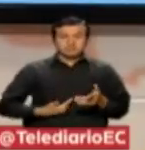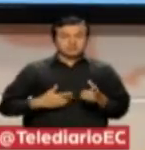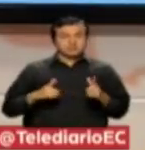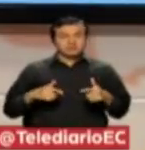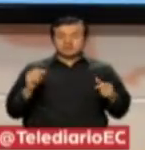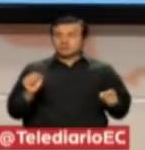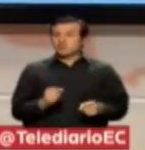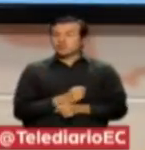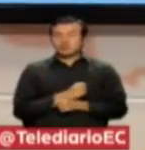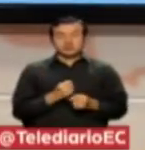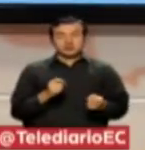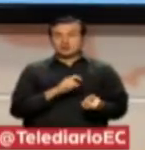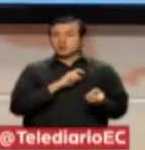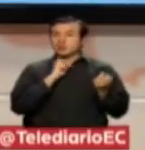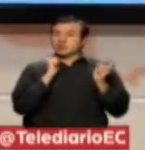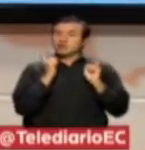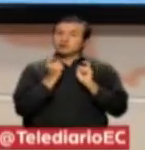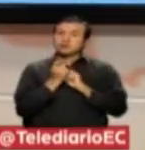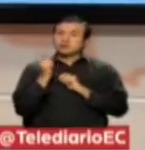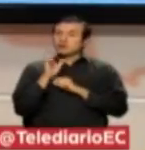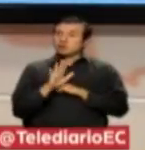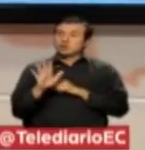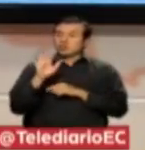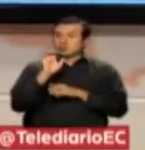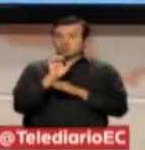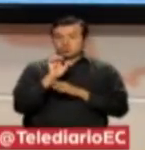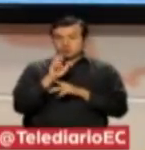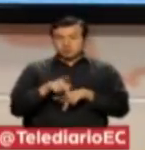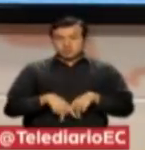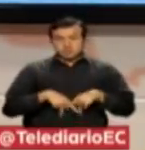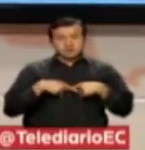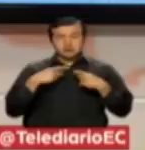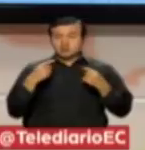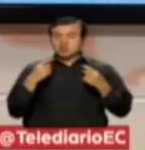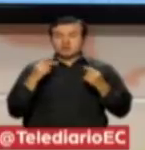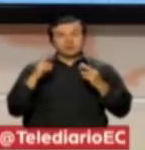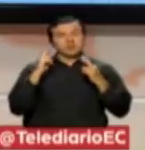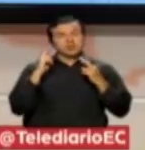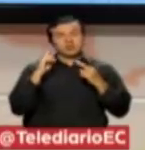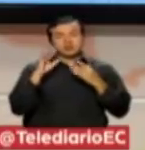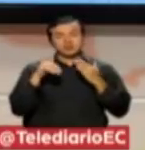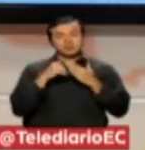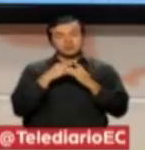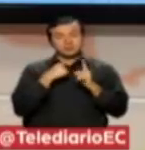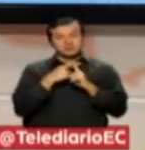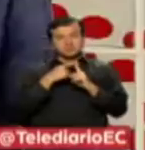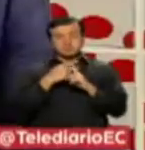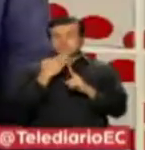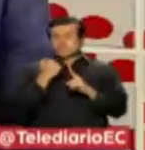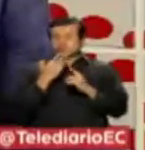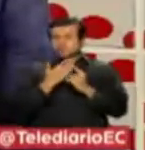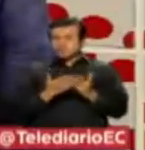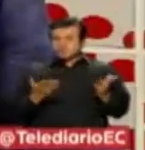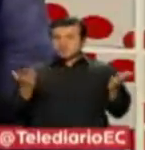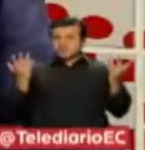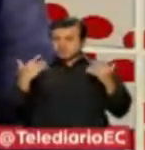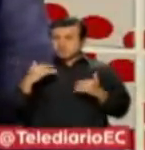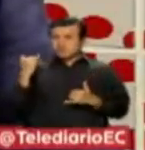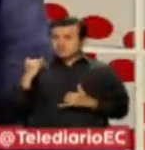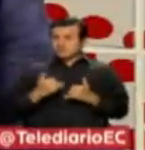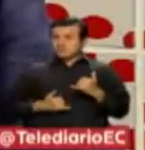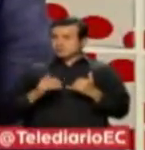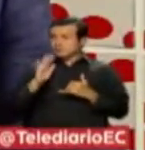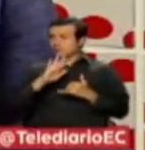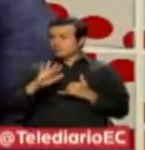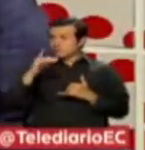impidió y cambió el curso como para que el Ecuador viva pronto, esperamos una situación de prosperidad. Para concluir, ¿esta es una